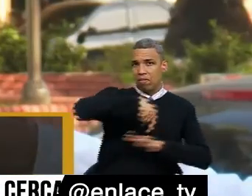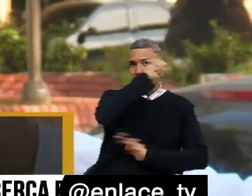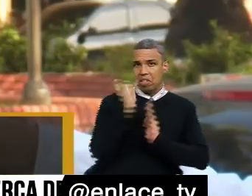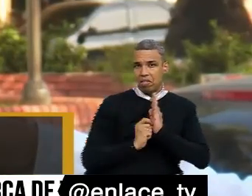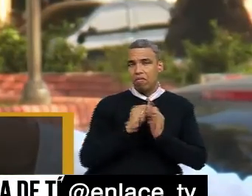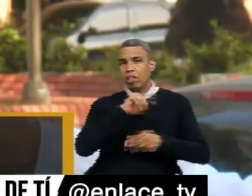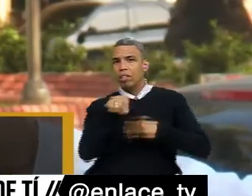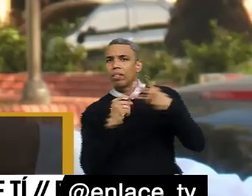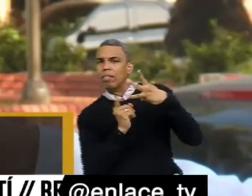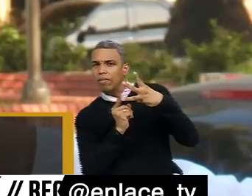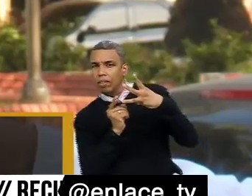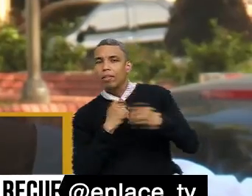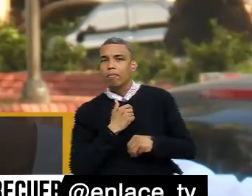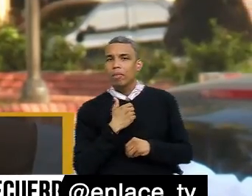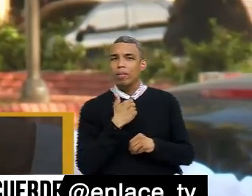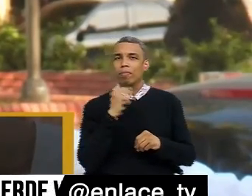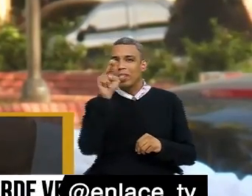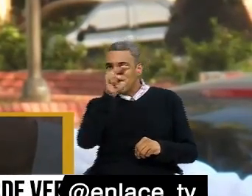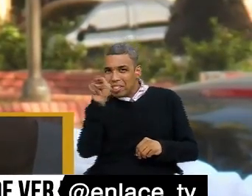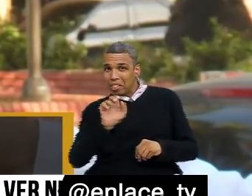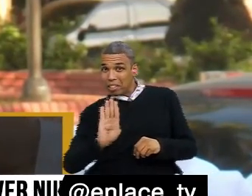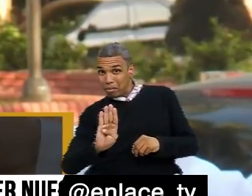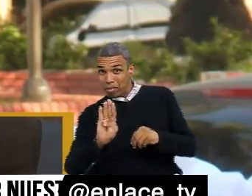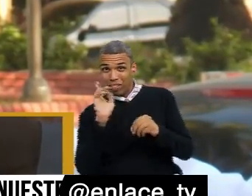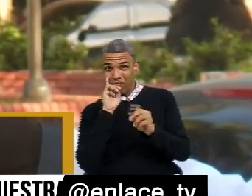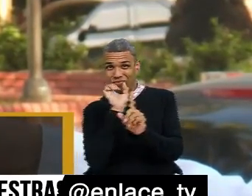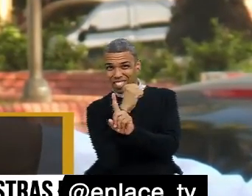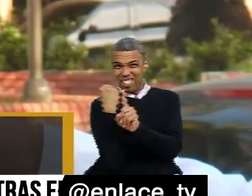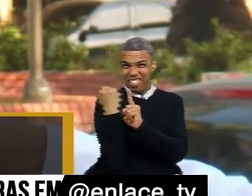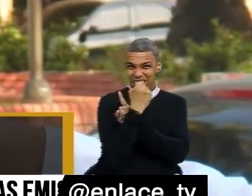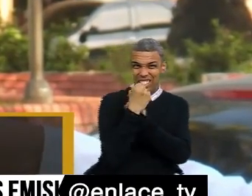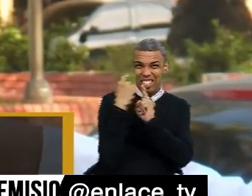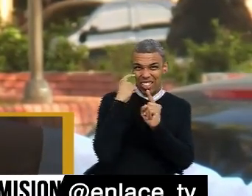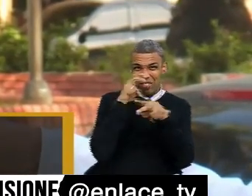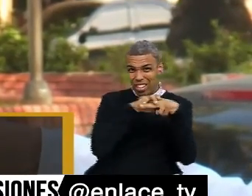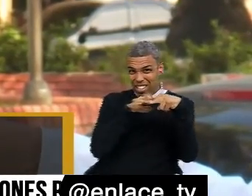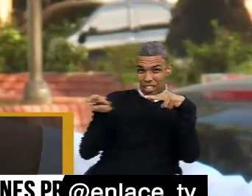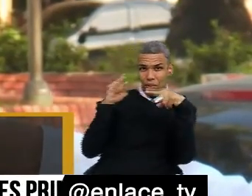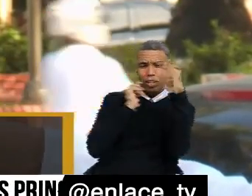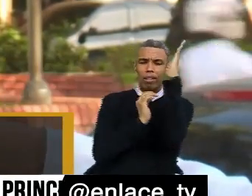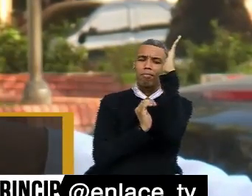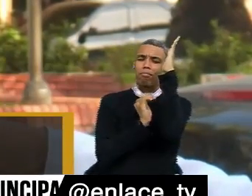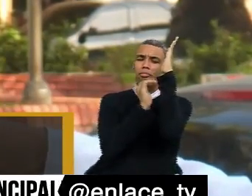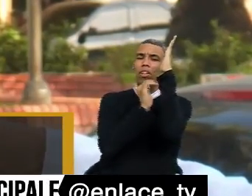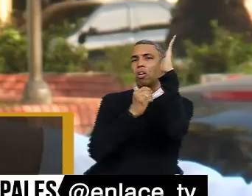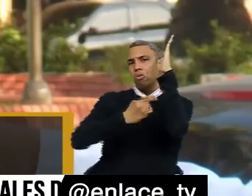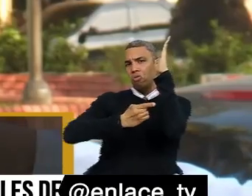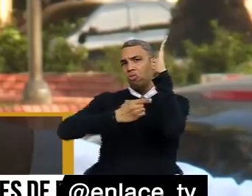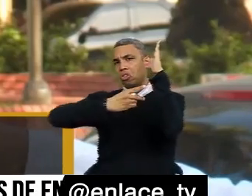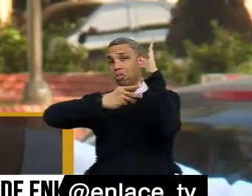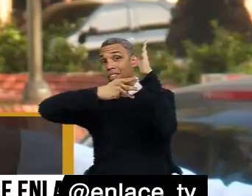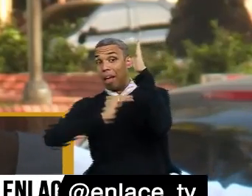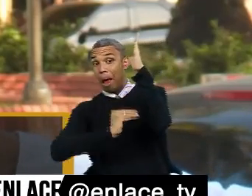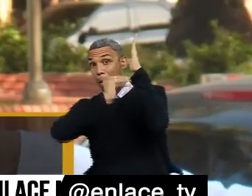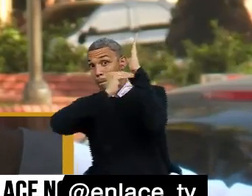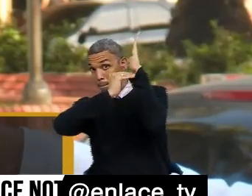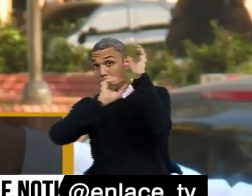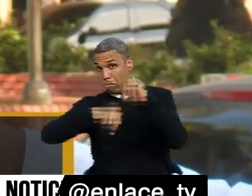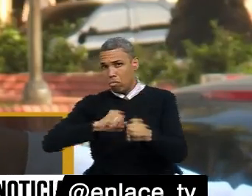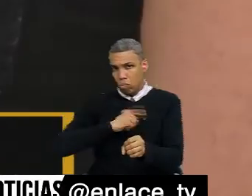queremos invitar a toda la comunidad que por favor se acerque al Colegio Diego Hernández de Gallegos, donde están las unidades tecnológicas de Santander, para que por favor aprovechen